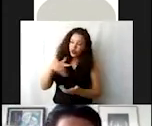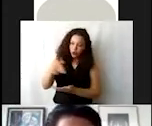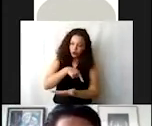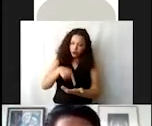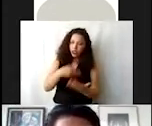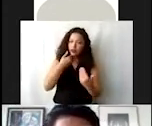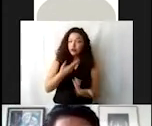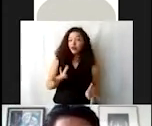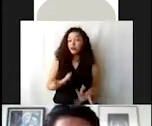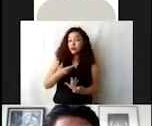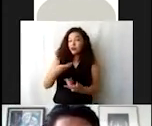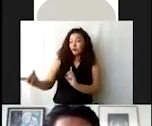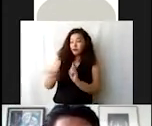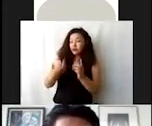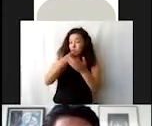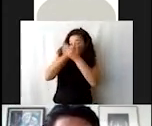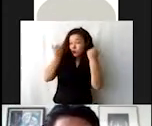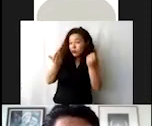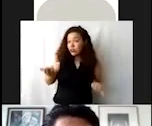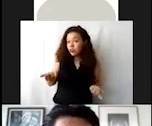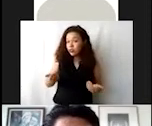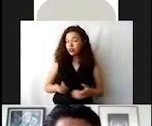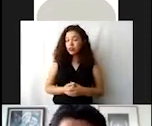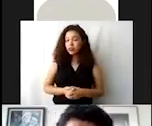no me encontraste. ¿Sí?